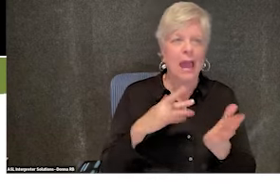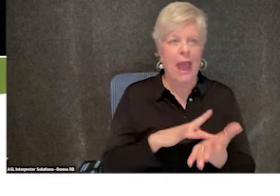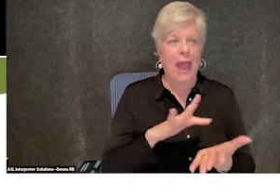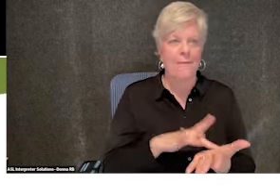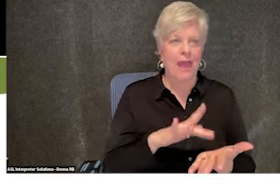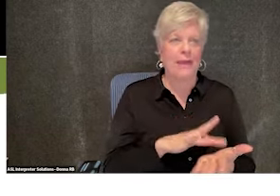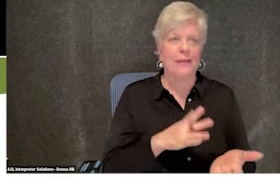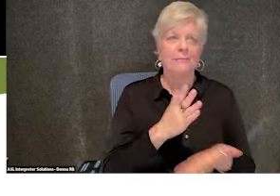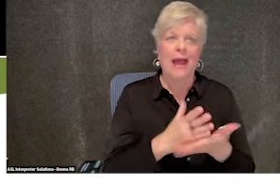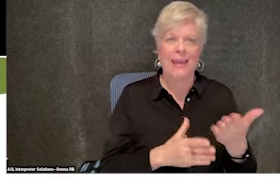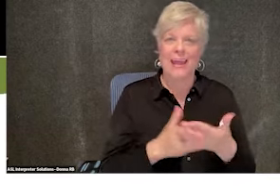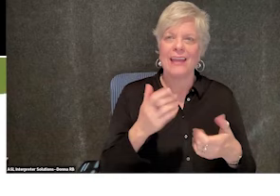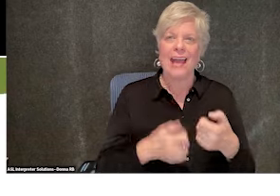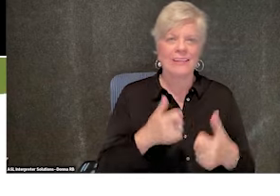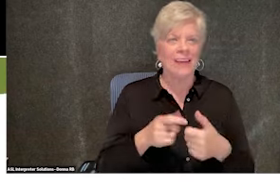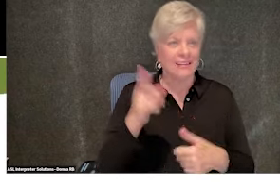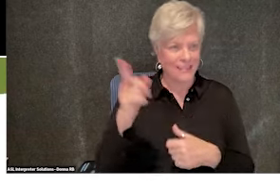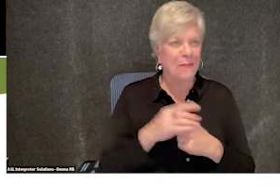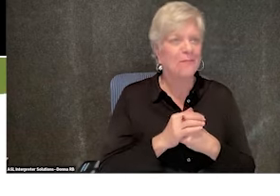cámara.